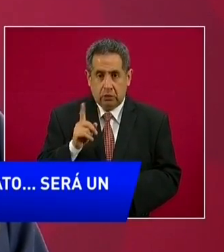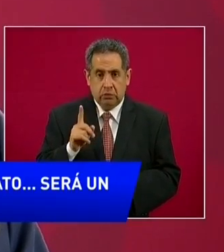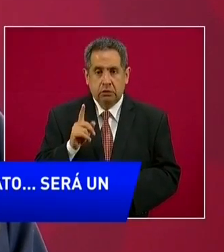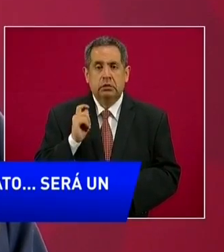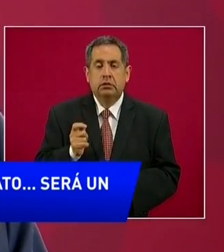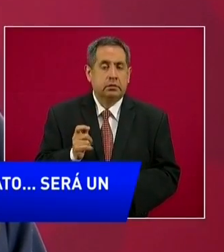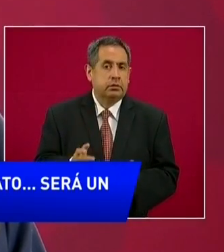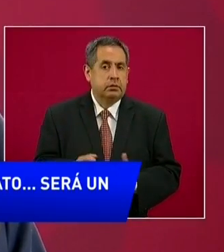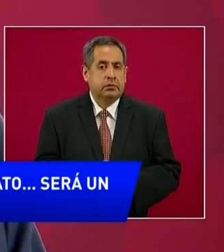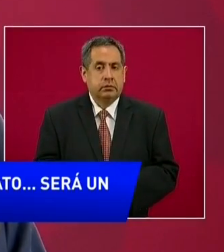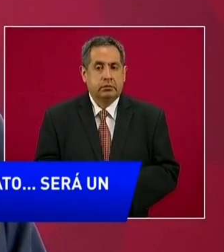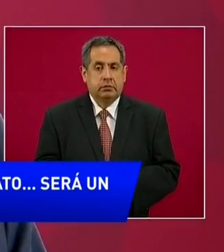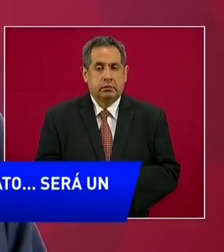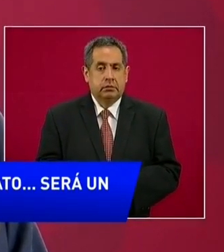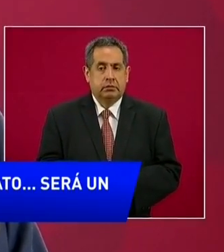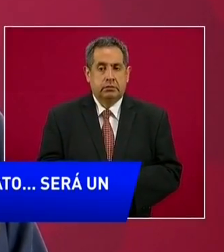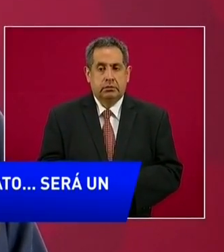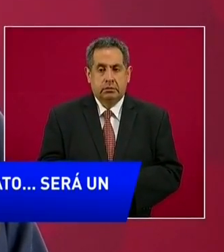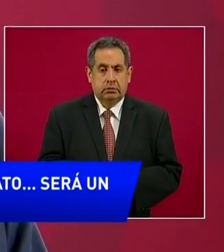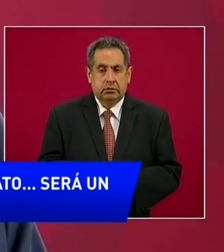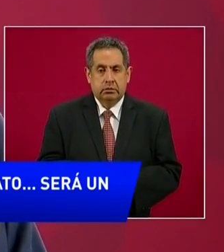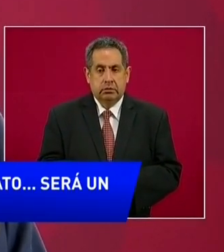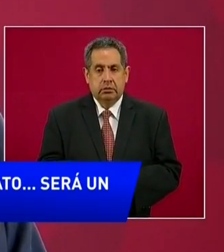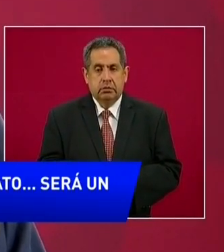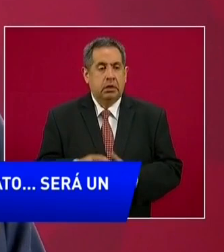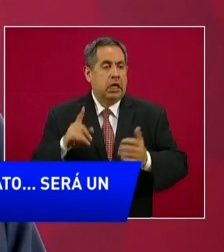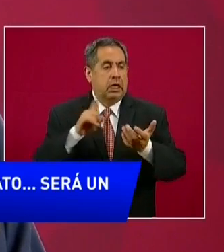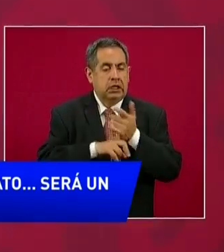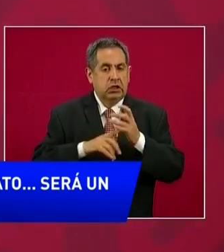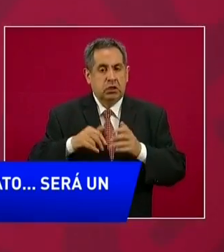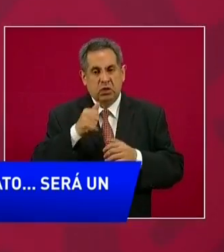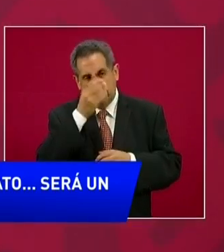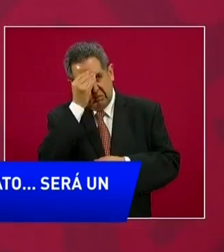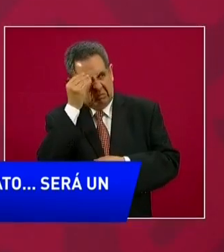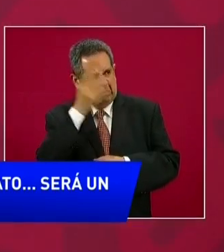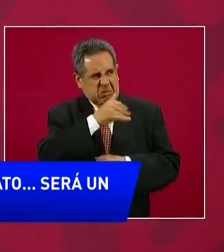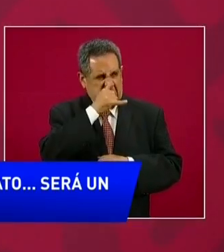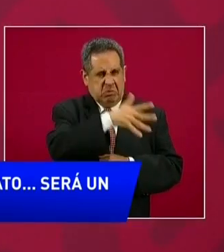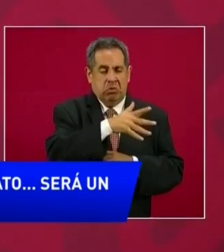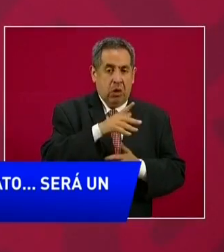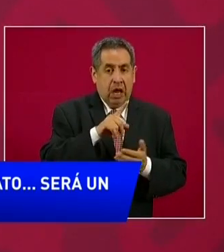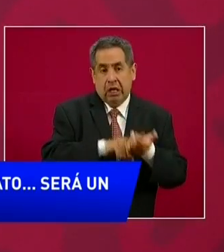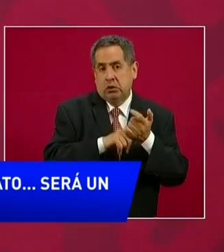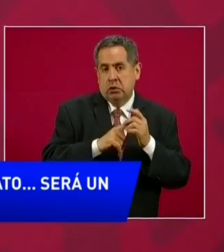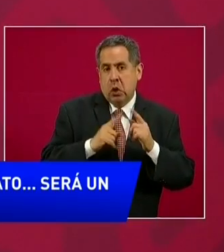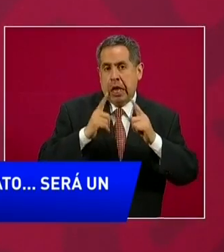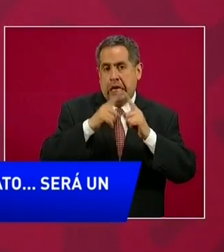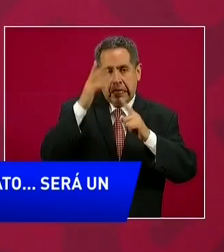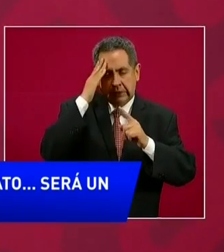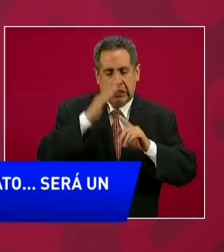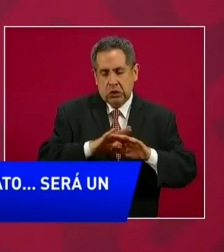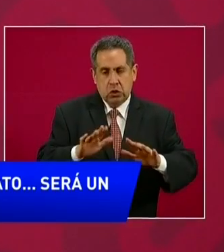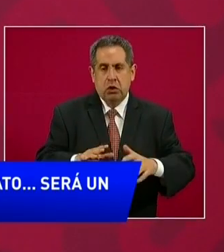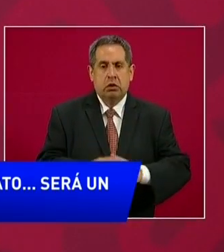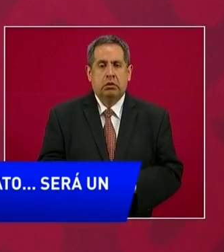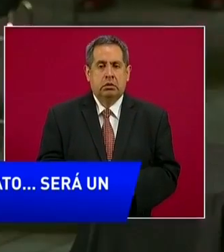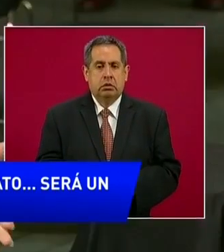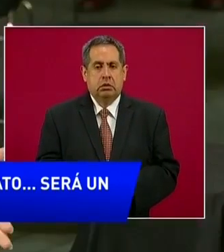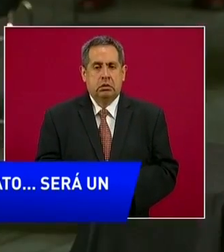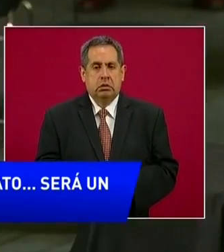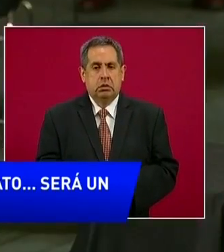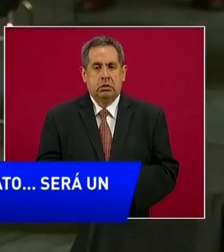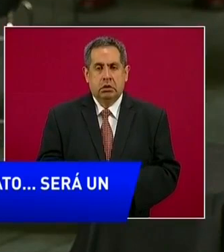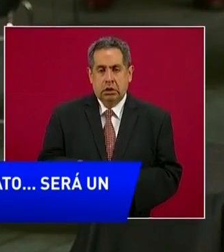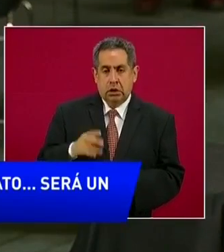el presidente López Obrador. Sobre Frena dice que pueden agruparse ellos y quien quiera para buscar detener la transformación por la